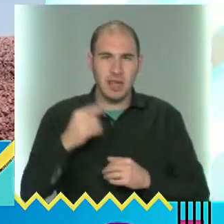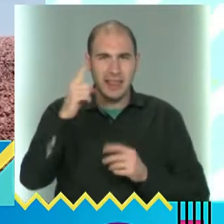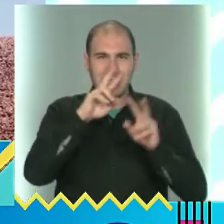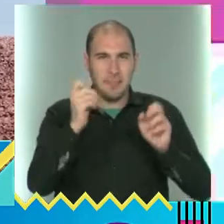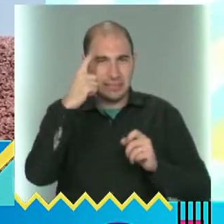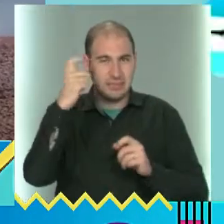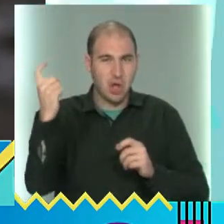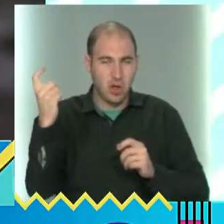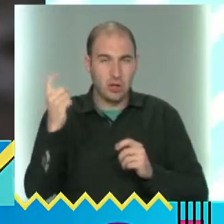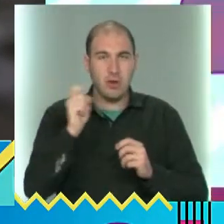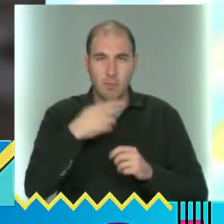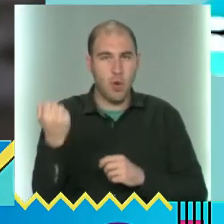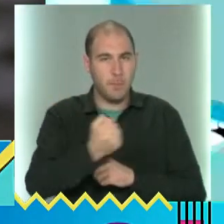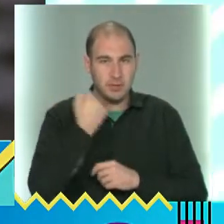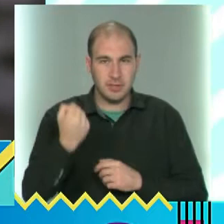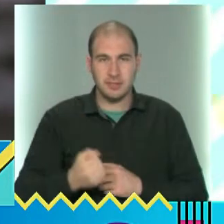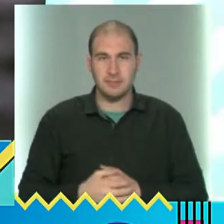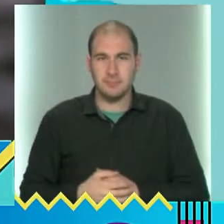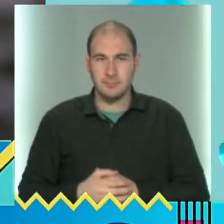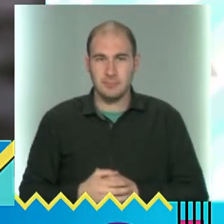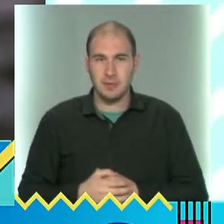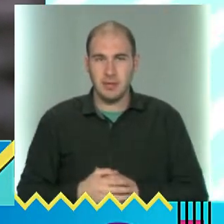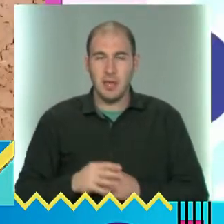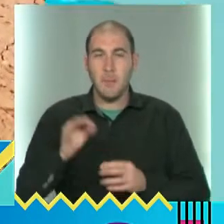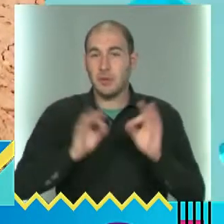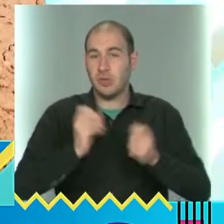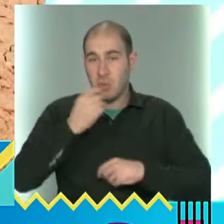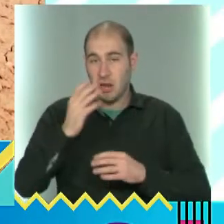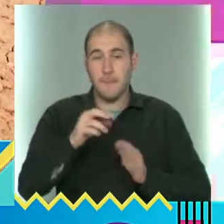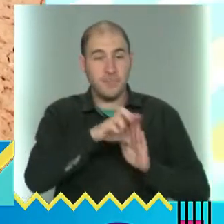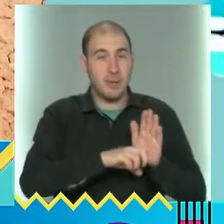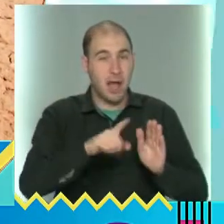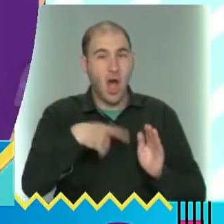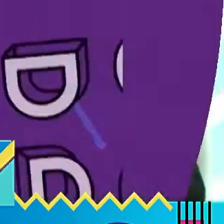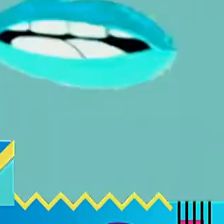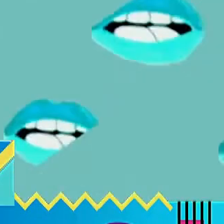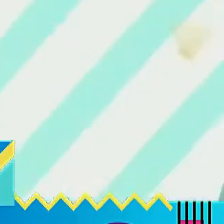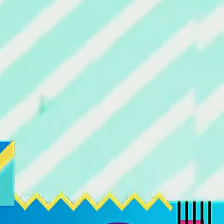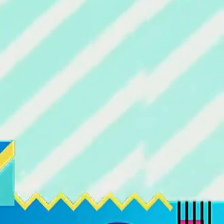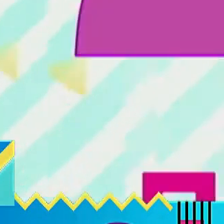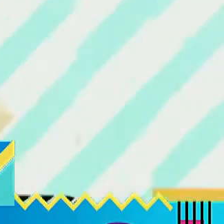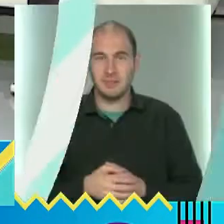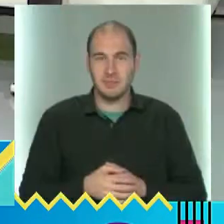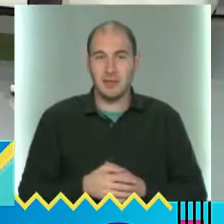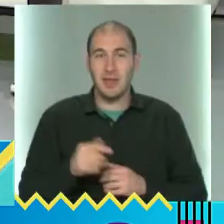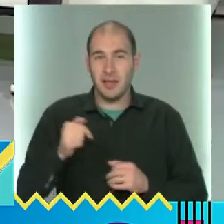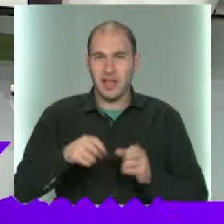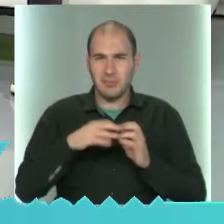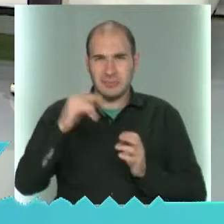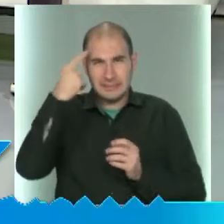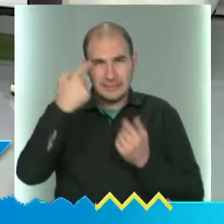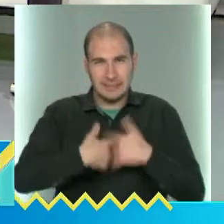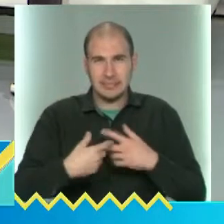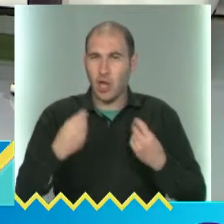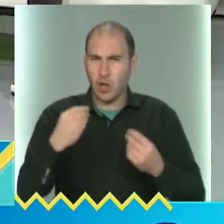psicológico de los astronautas va a ser sumamente importante, así que cualquier tipo de proyecto puede aplicar. Programa. Tenemos que hacer un programa de Marte. Que ya empecé a pensar en cómo